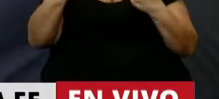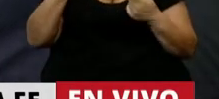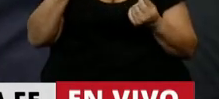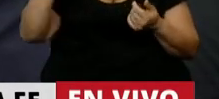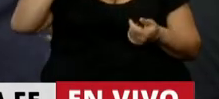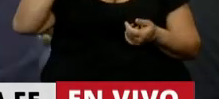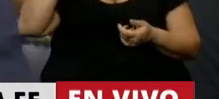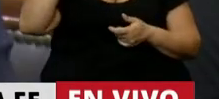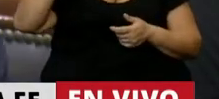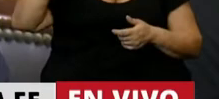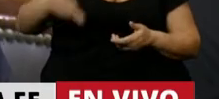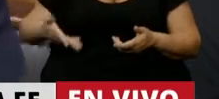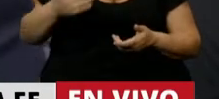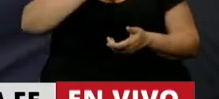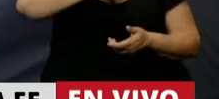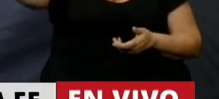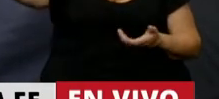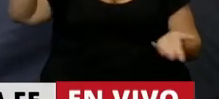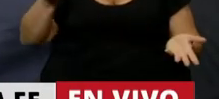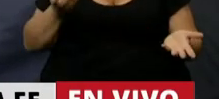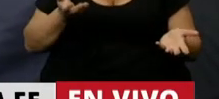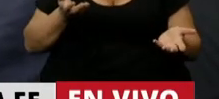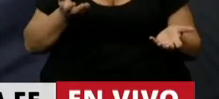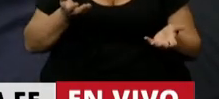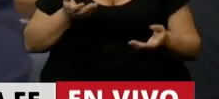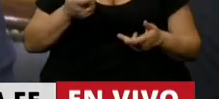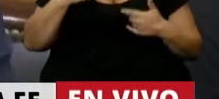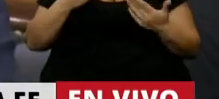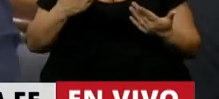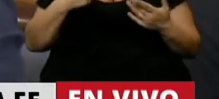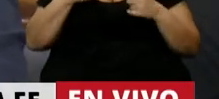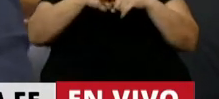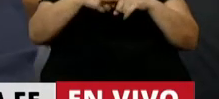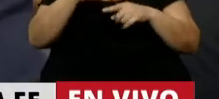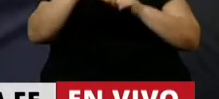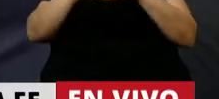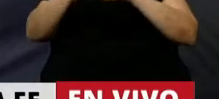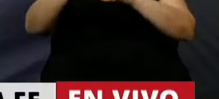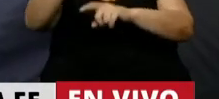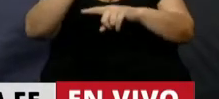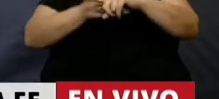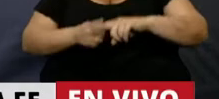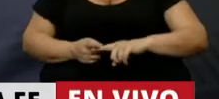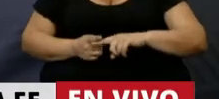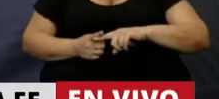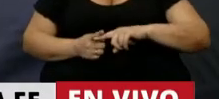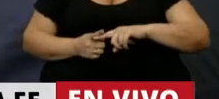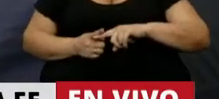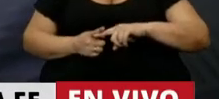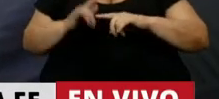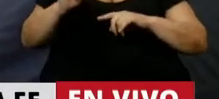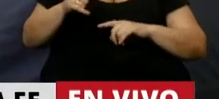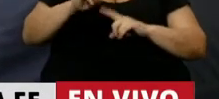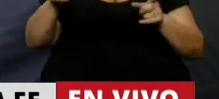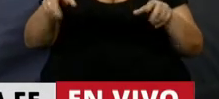de vida en una Argentina inflacionaria. Puedo discutir que la fórmula de movilidad esté